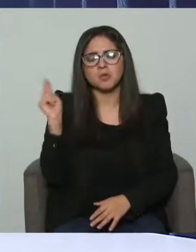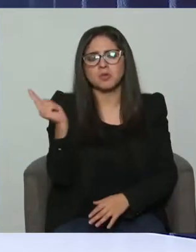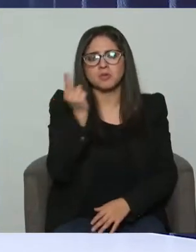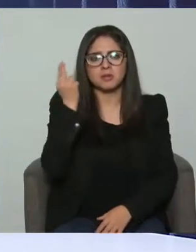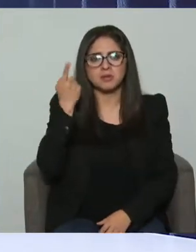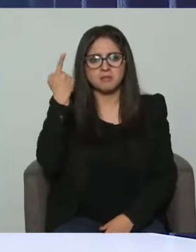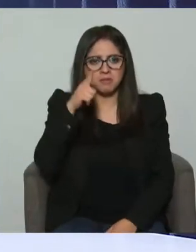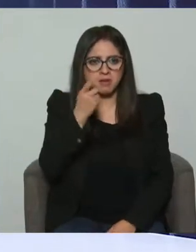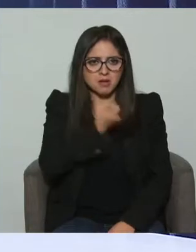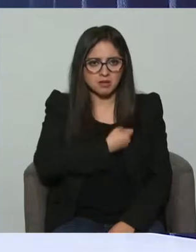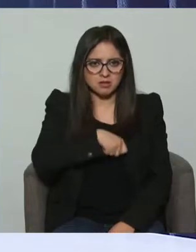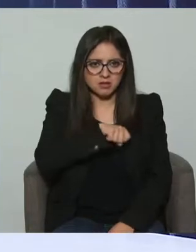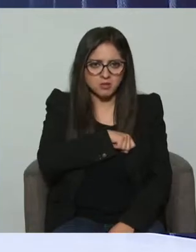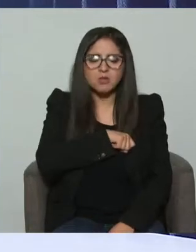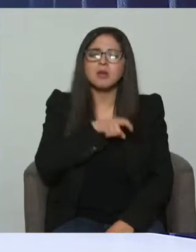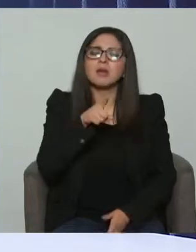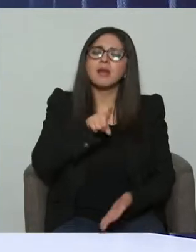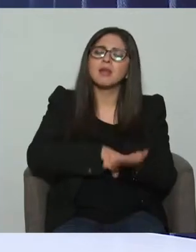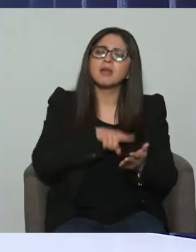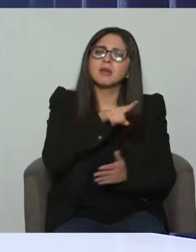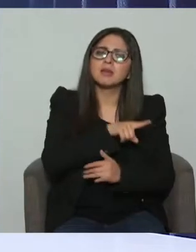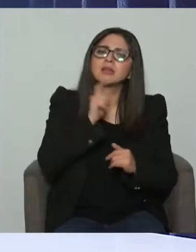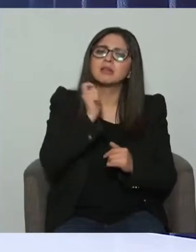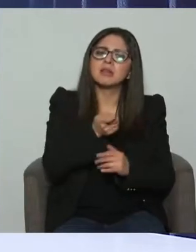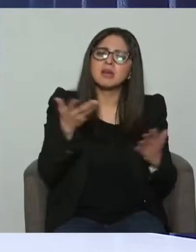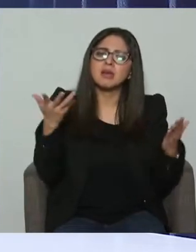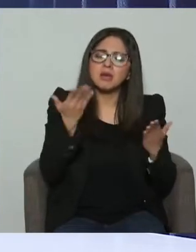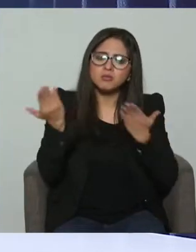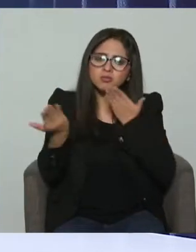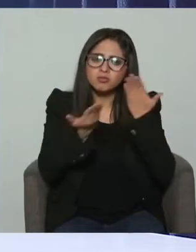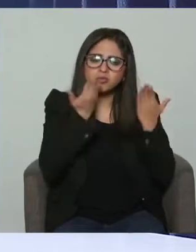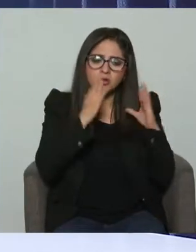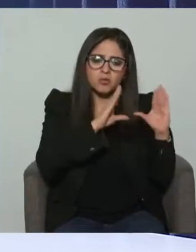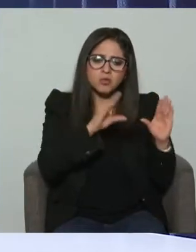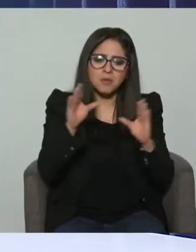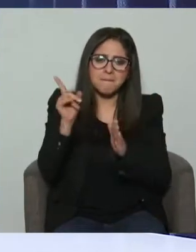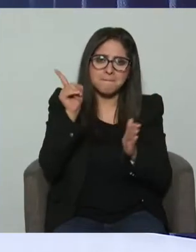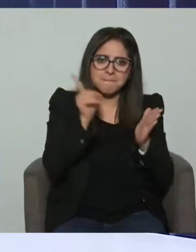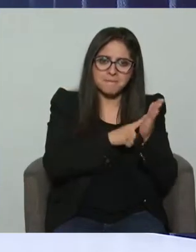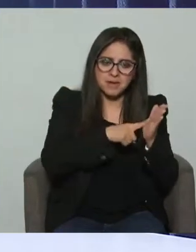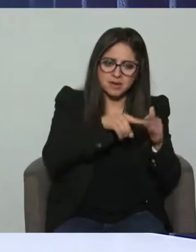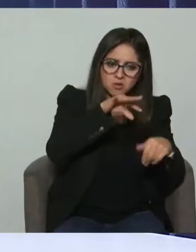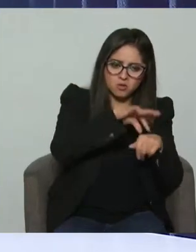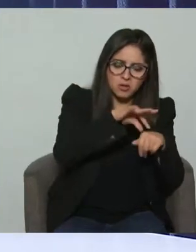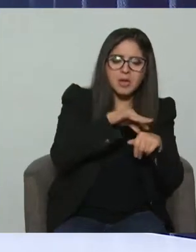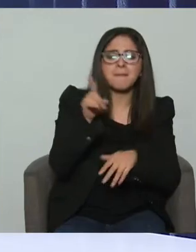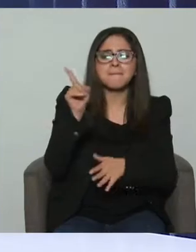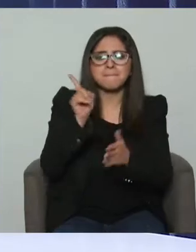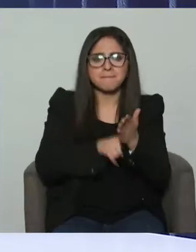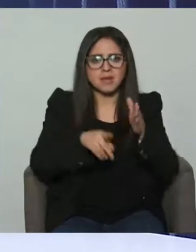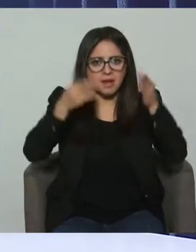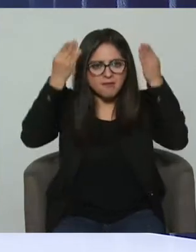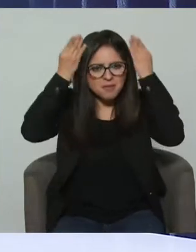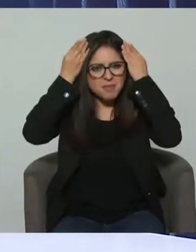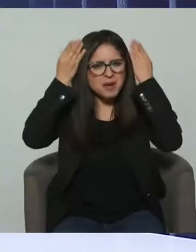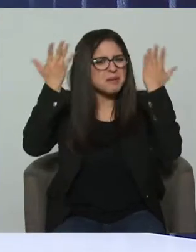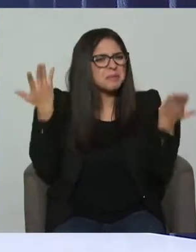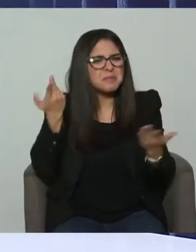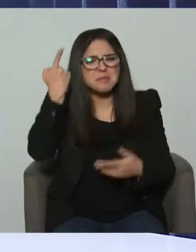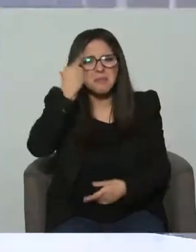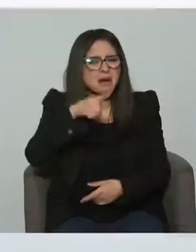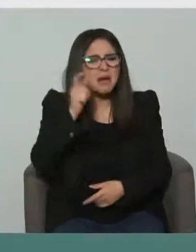una institución que en primera instancia busca formar a 1,000 médicos y enfermeras, esto con el objetivo de que regresen a sus